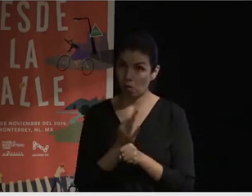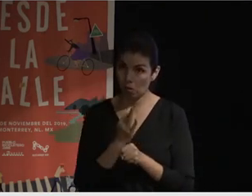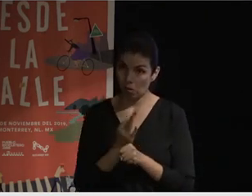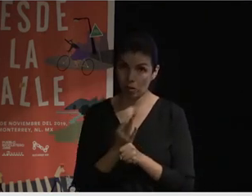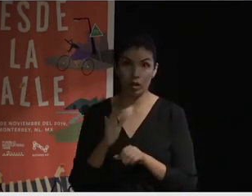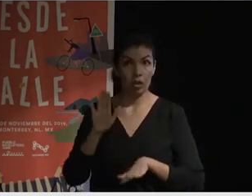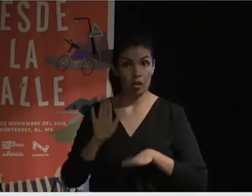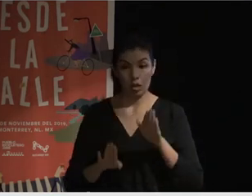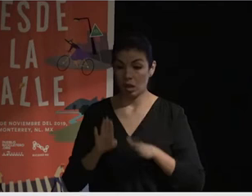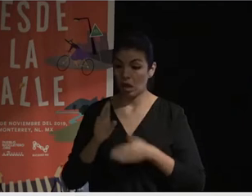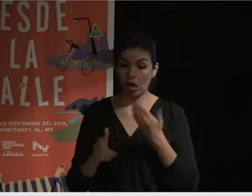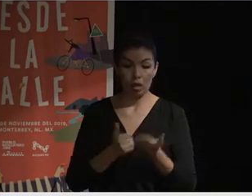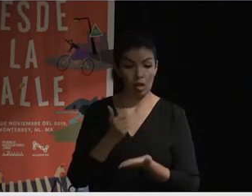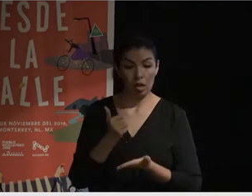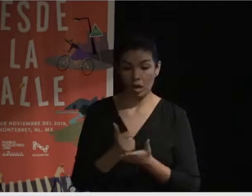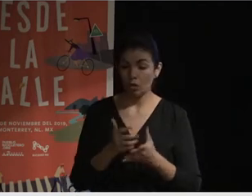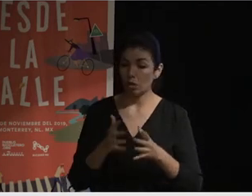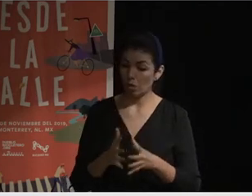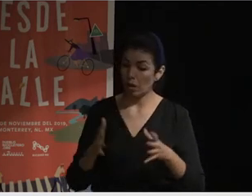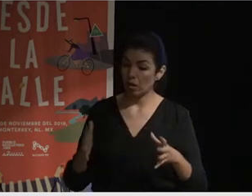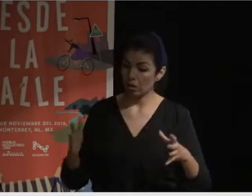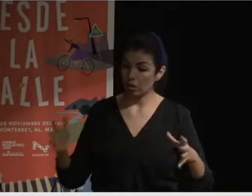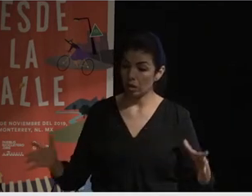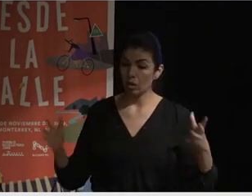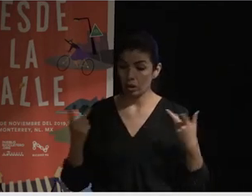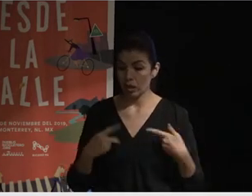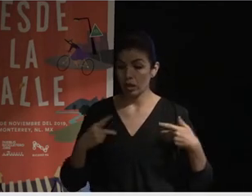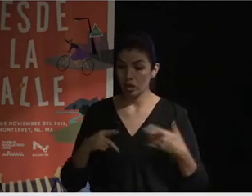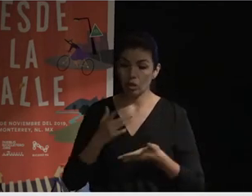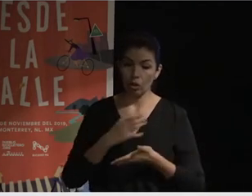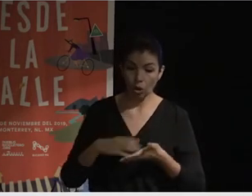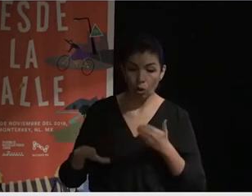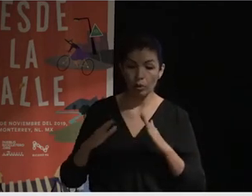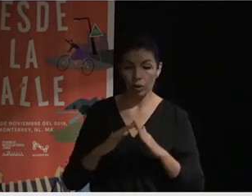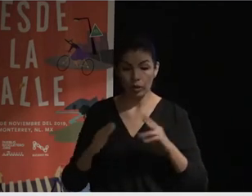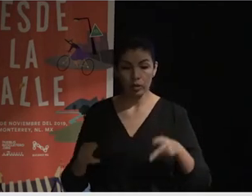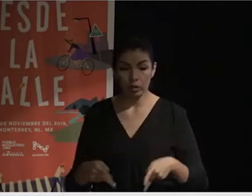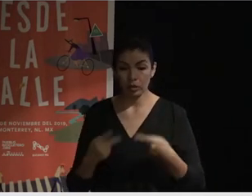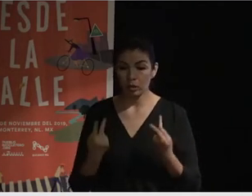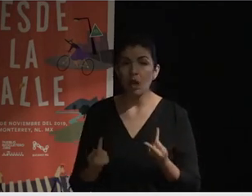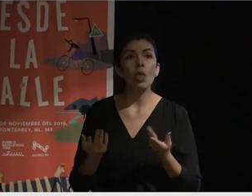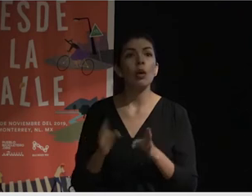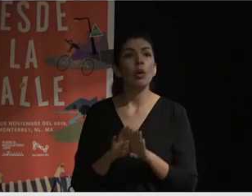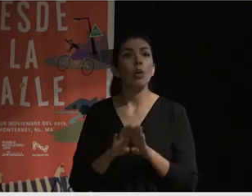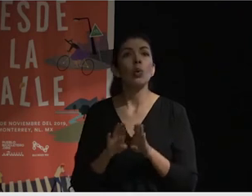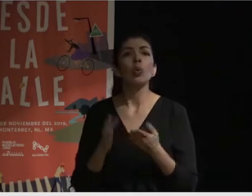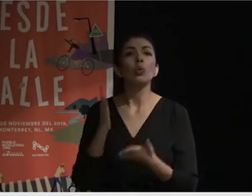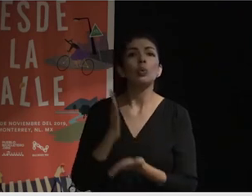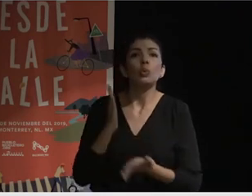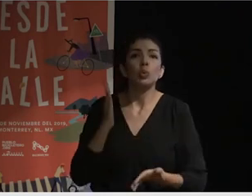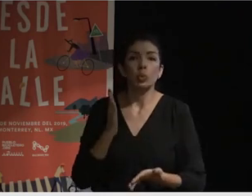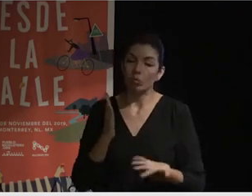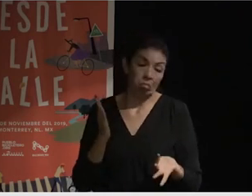detener estos procesos. El concepto entonces sería Green Gentrification, pues es lo que acabamos de ver, o sea, el video es